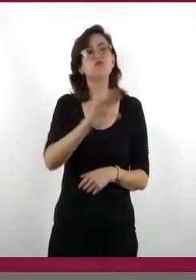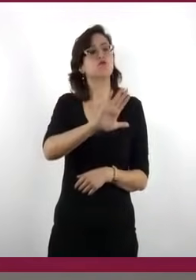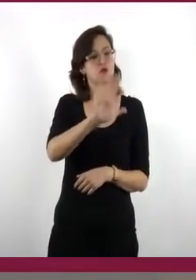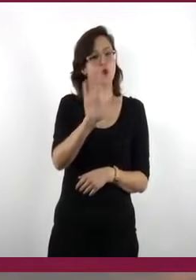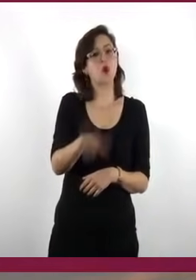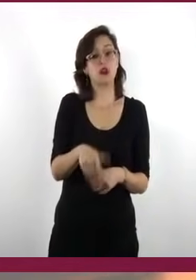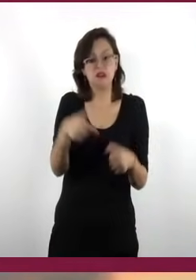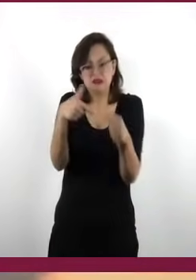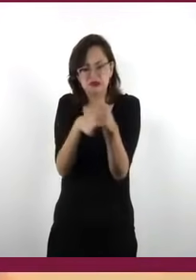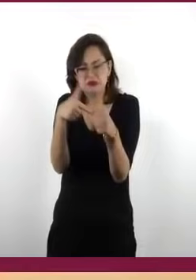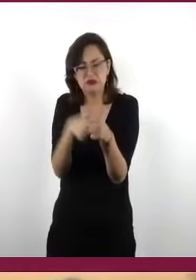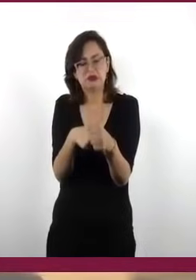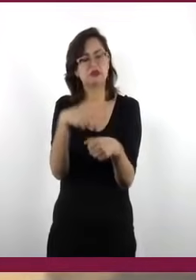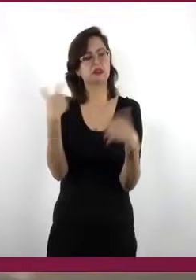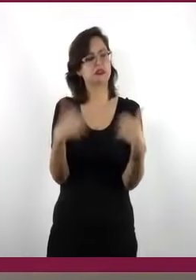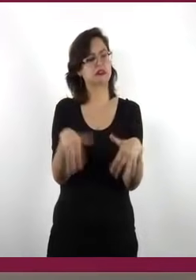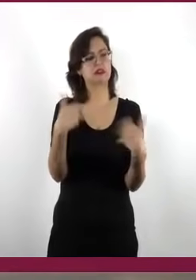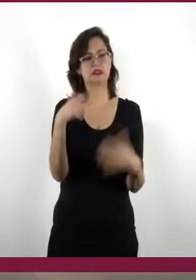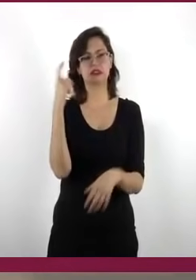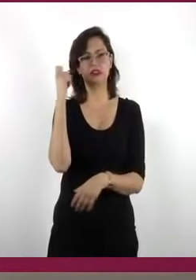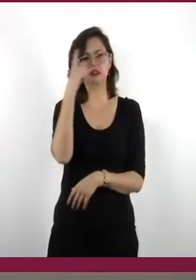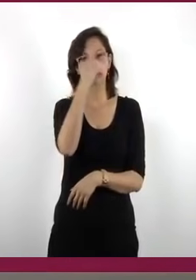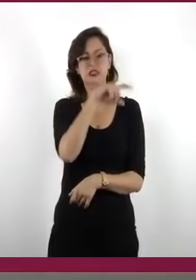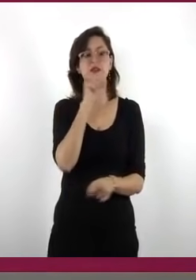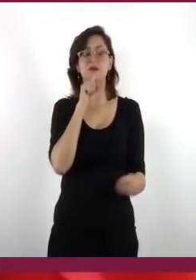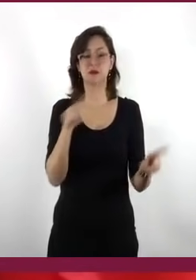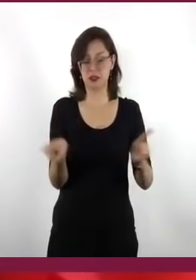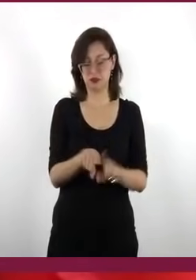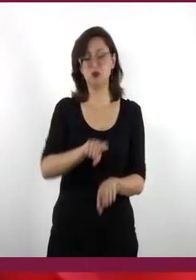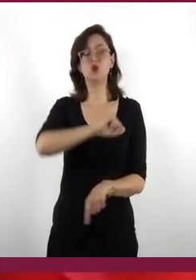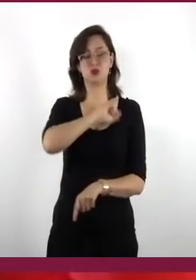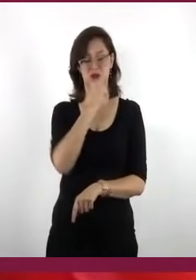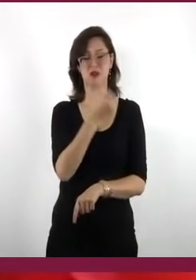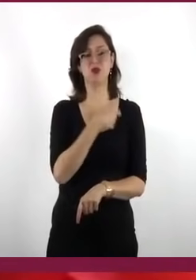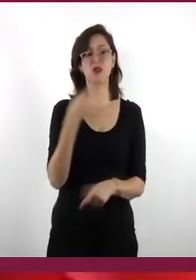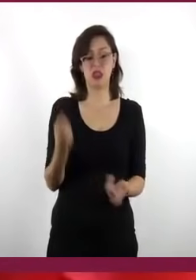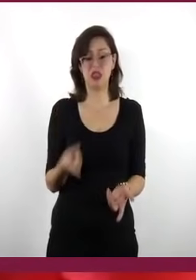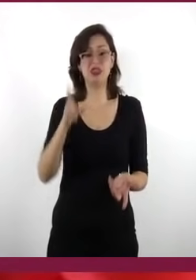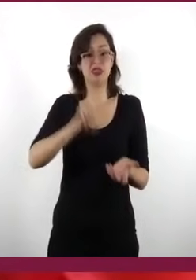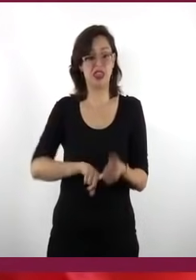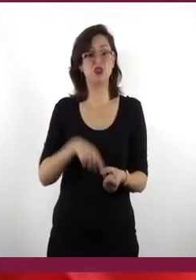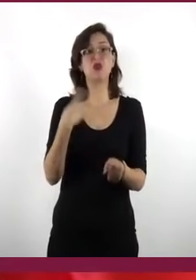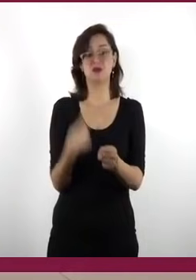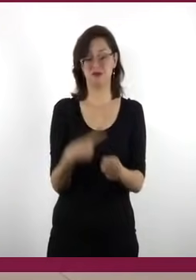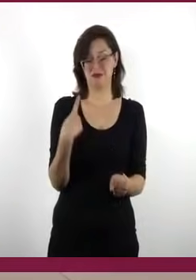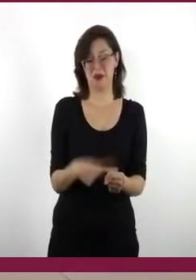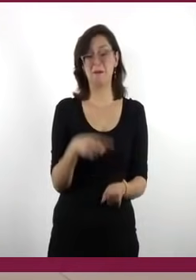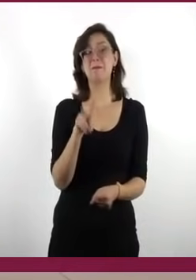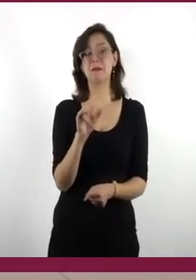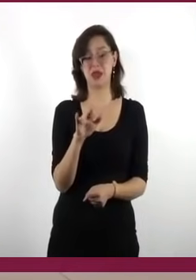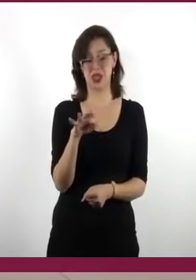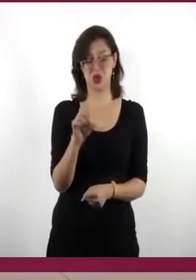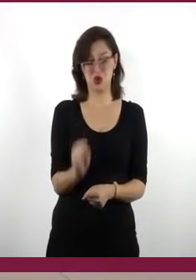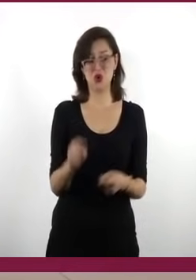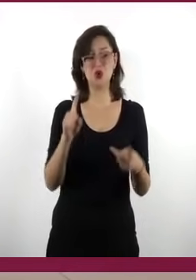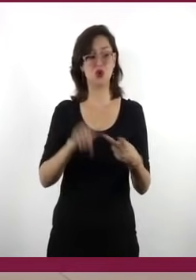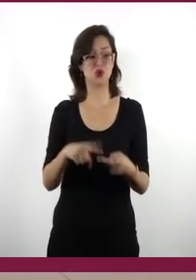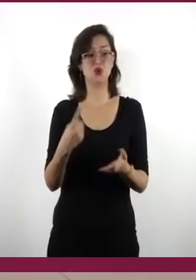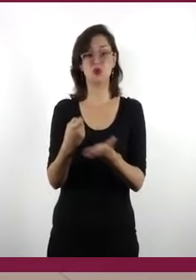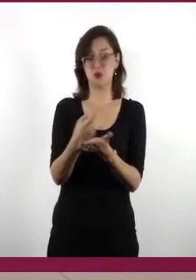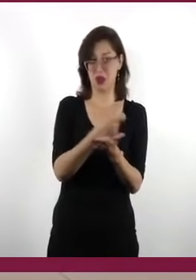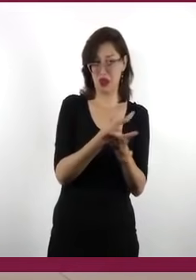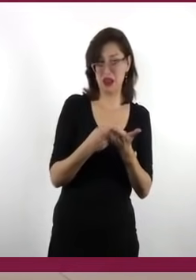tráfico de esta especie también implica riesgos para la salud, porque puede transmitir virus, parásitos,